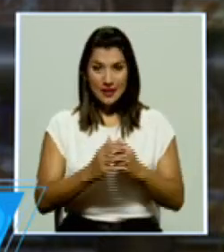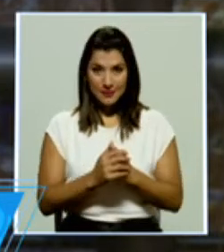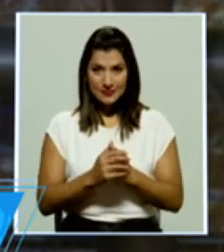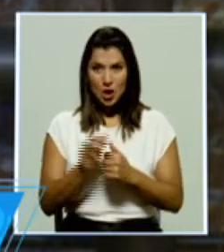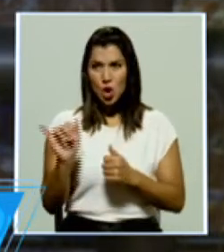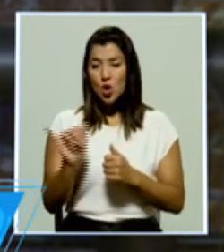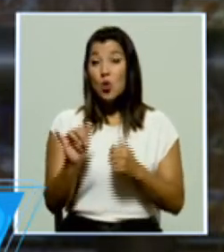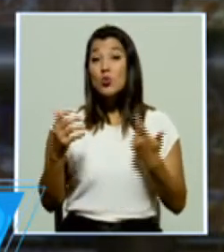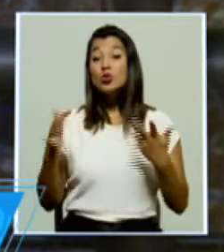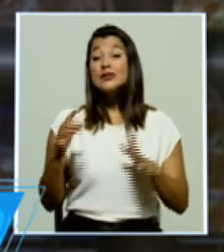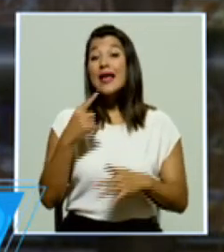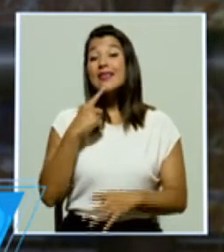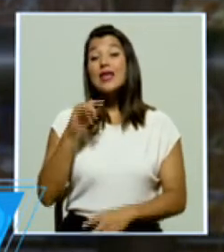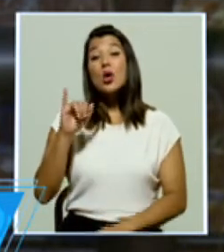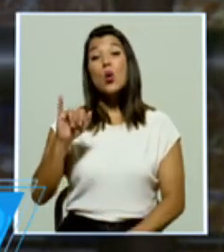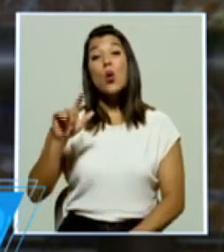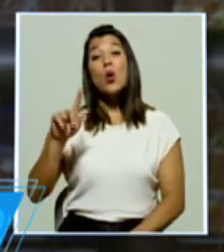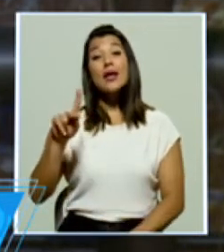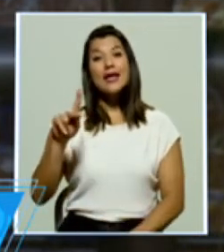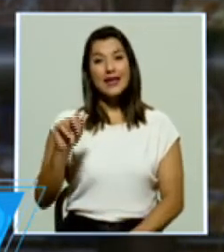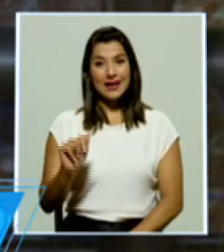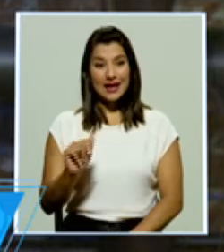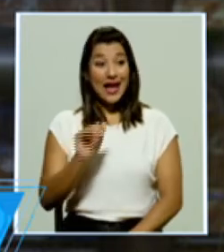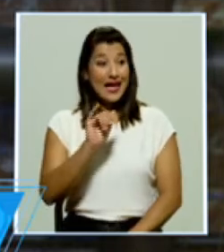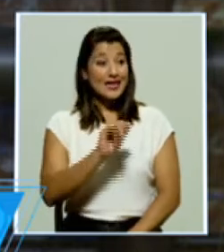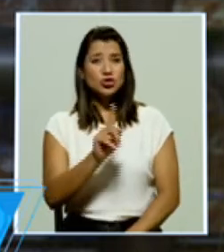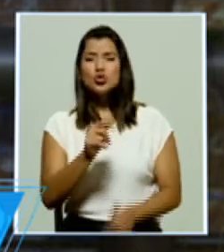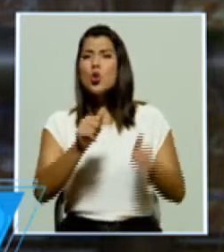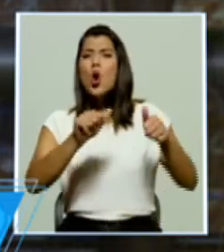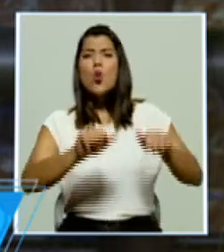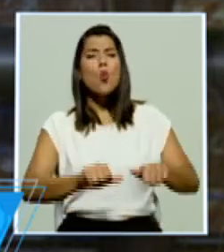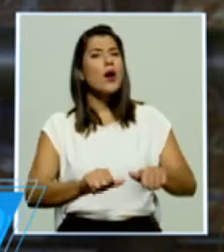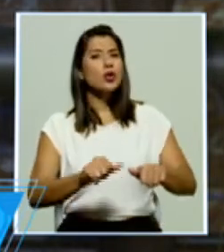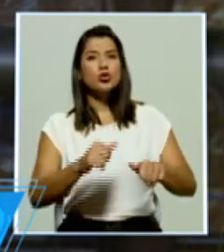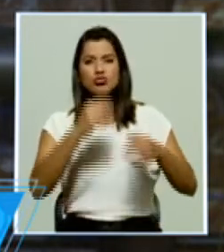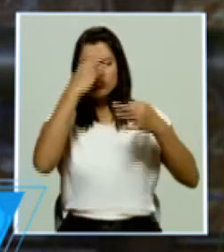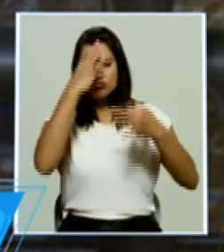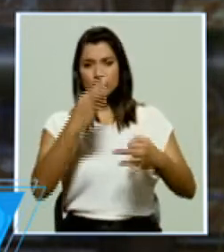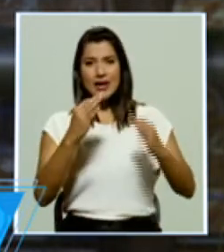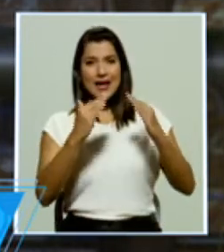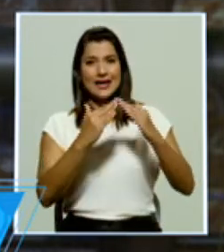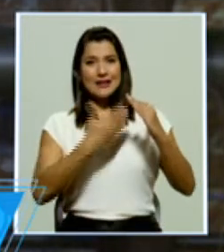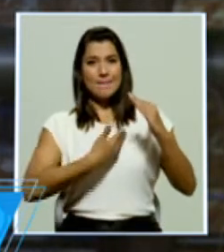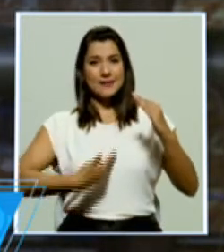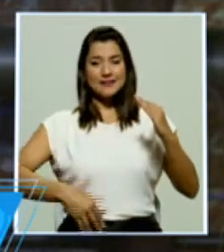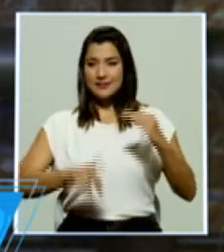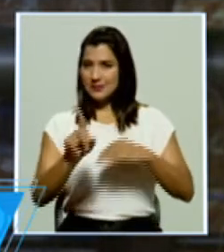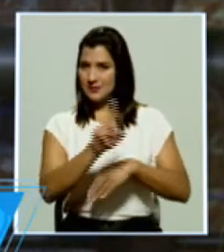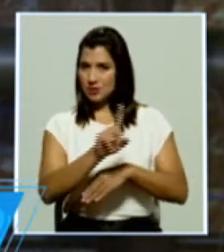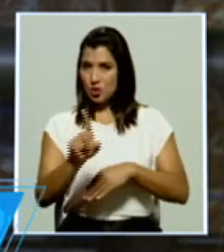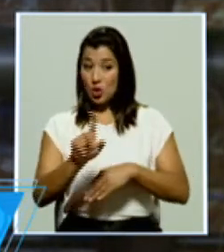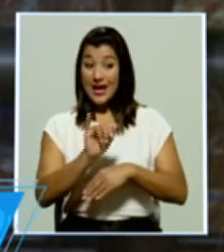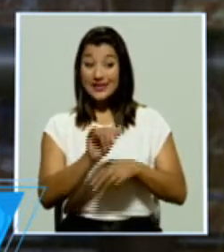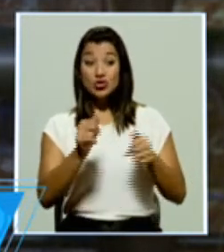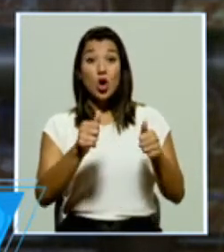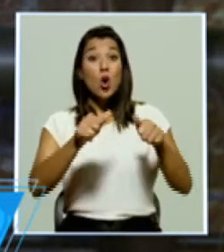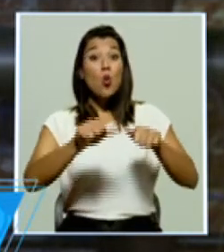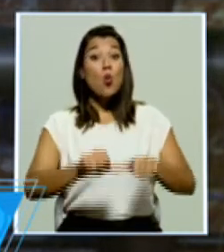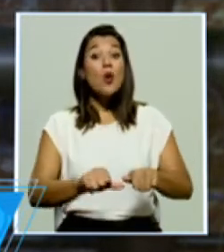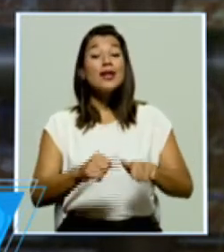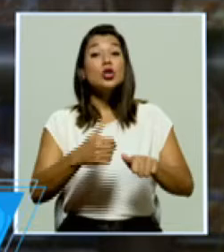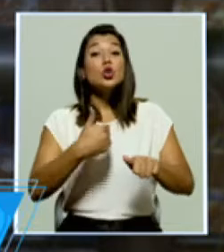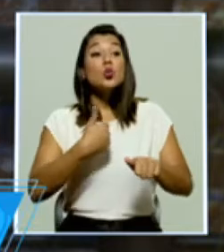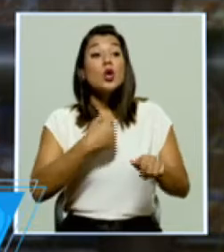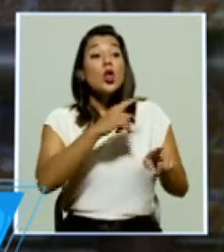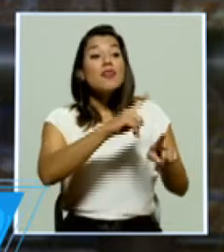lo señalaba, estos no son acuerdos de Casa Presidencial, estos son acuerdos de los diversos